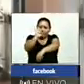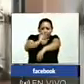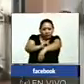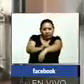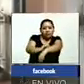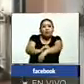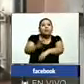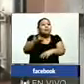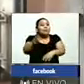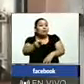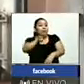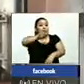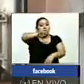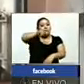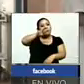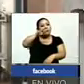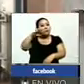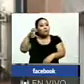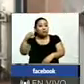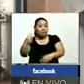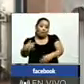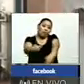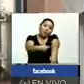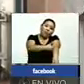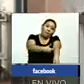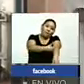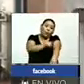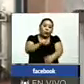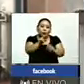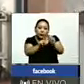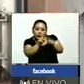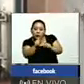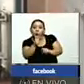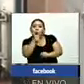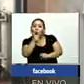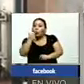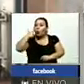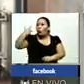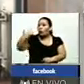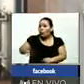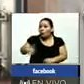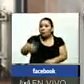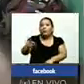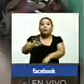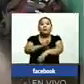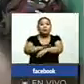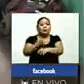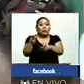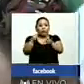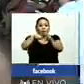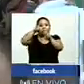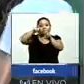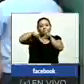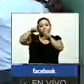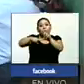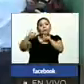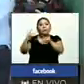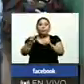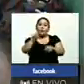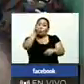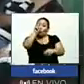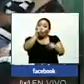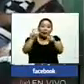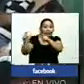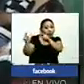de 2,200 hospitalizaciones por sospecha de dengue grave. Las tasas de incidencia más altas son en menores de